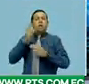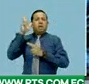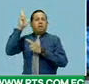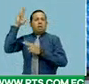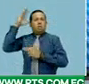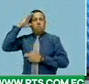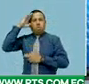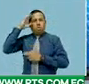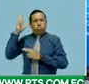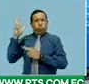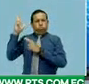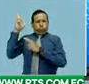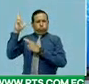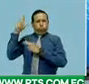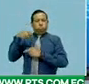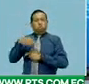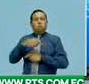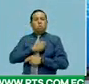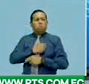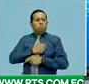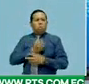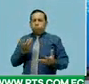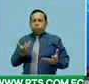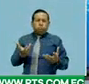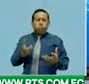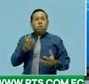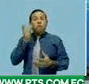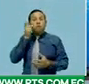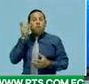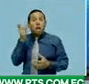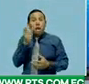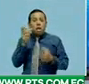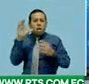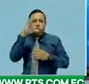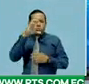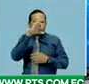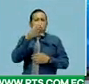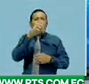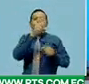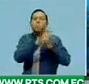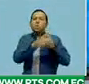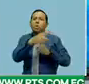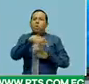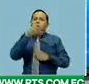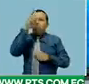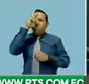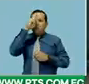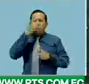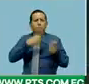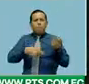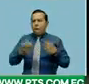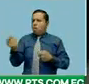Oro. La Fiscalía busca a varios dirigentes acusados de tráfico de tierras.